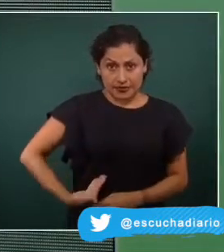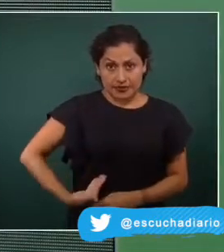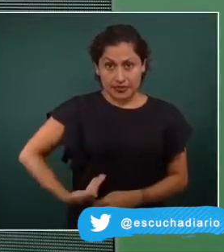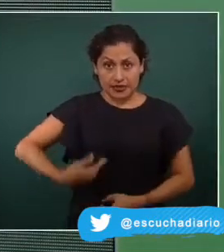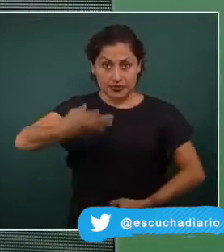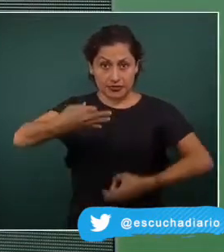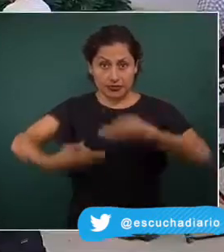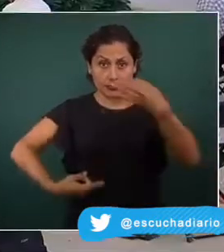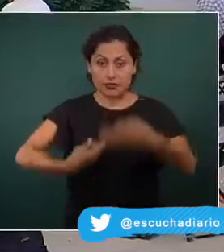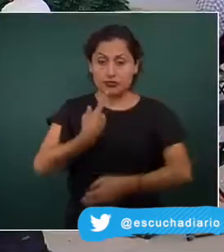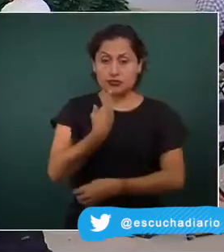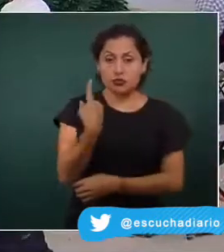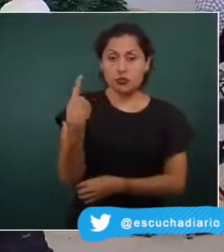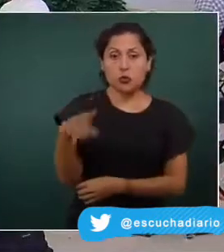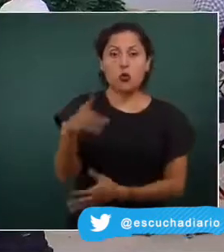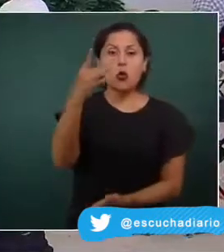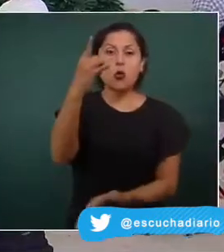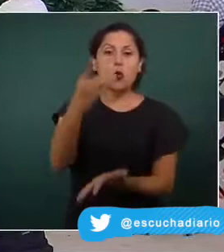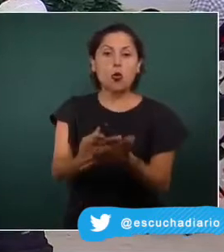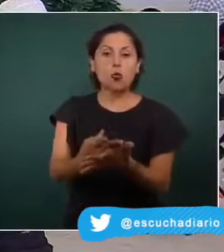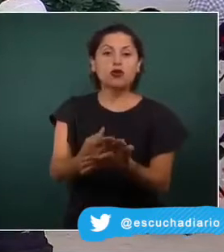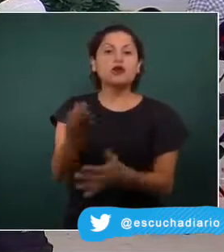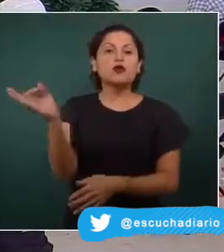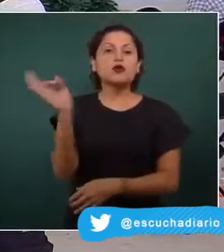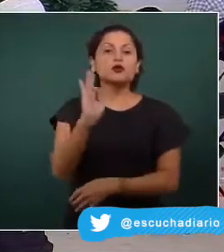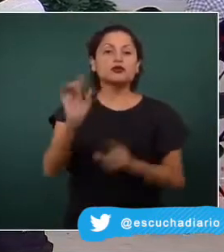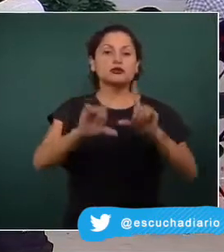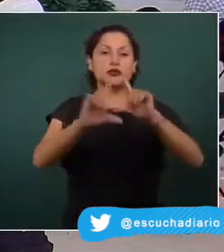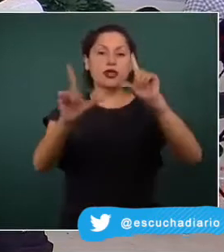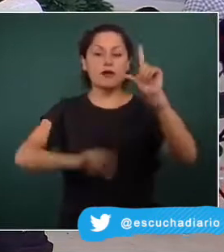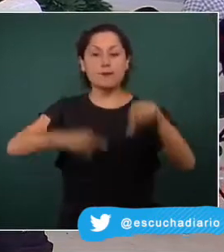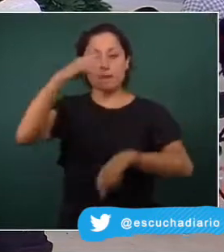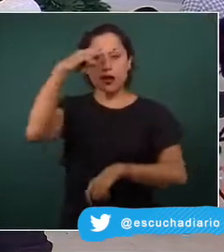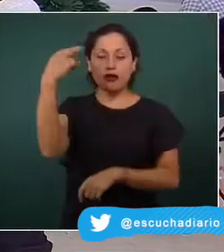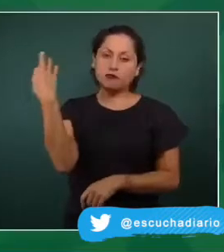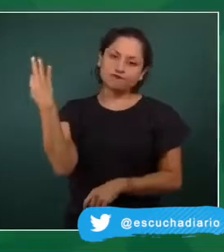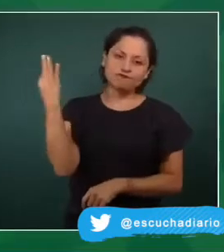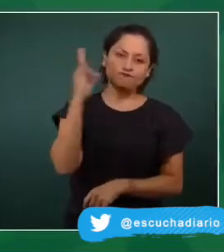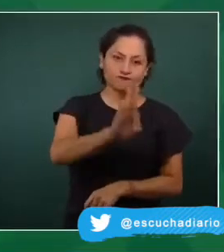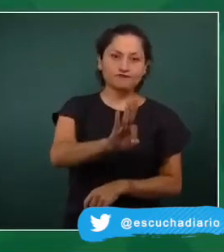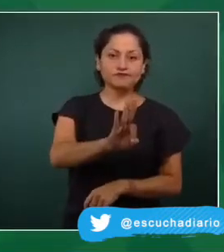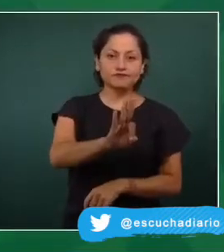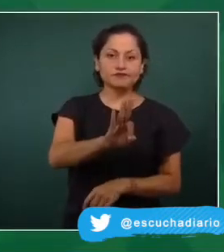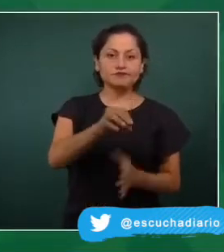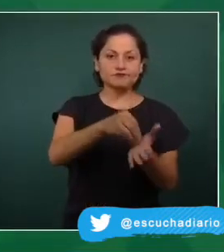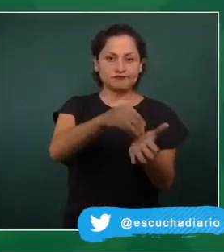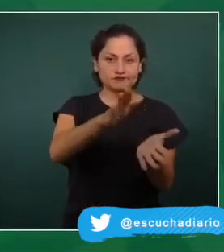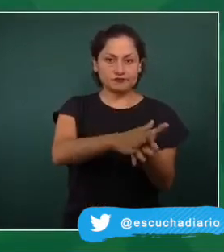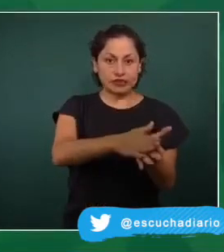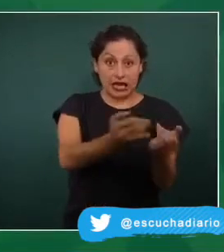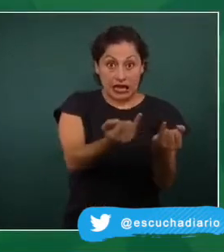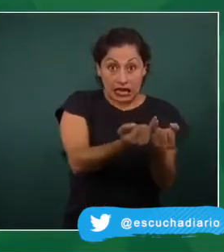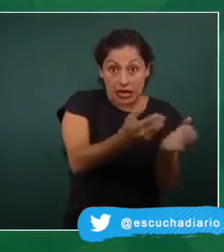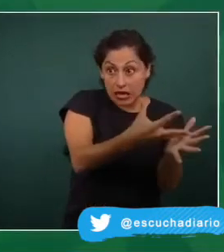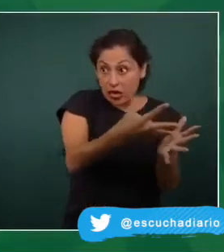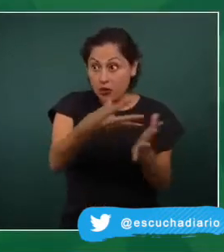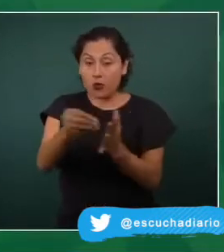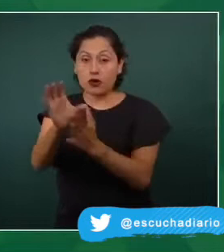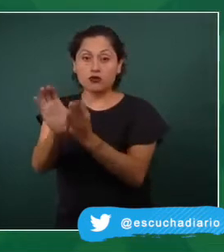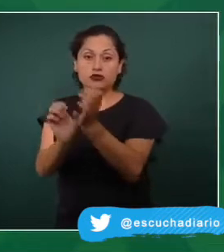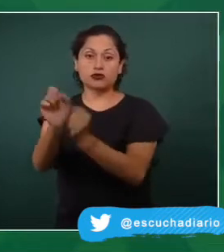patria. Y eso se mantuvo en la Constitución del 17 y está